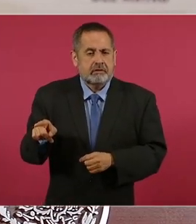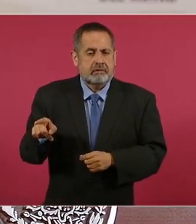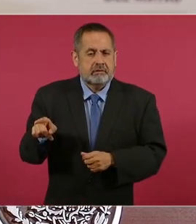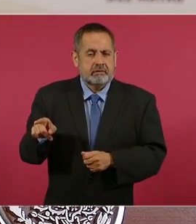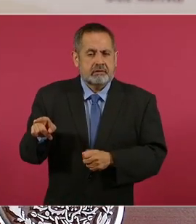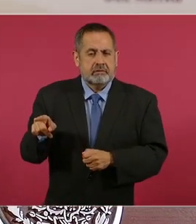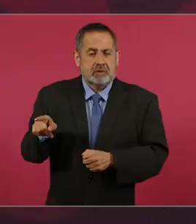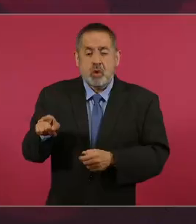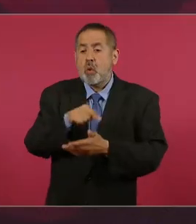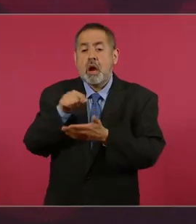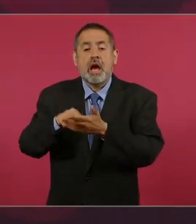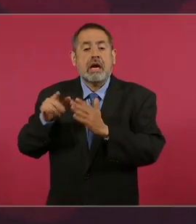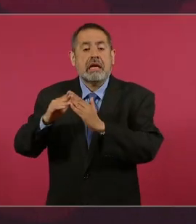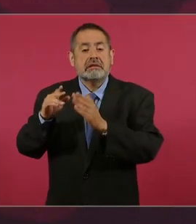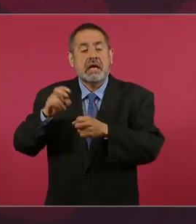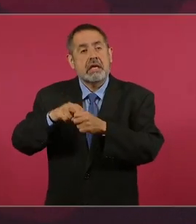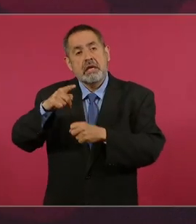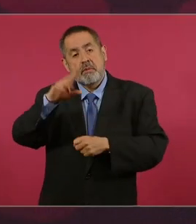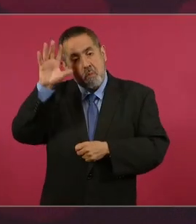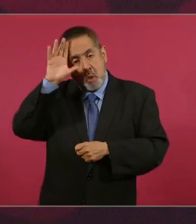en Morelos,